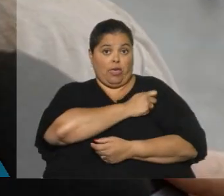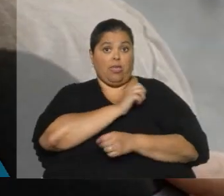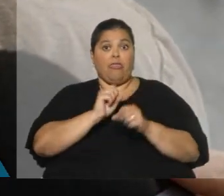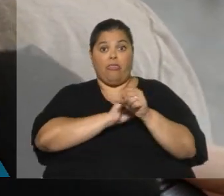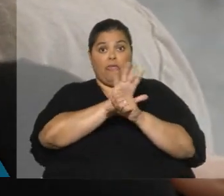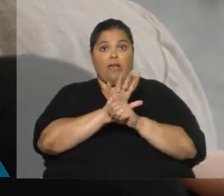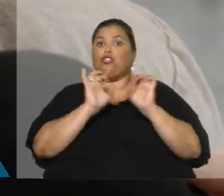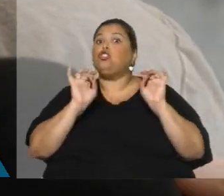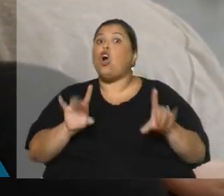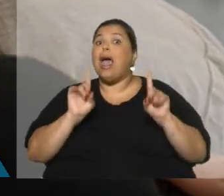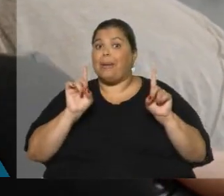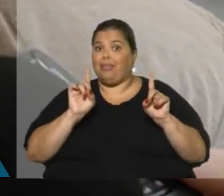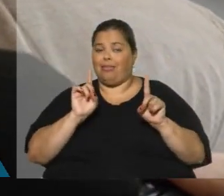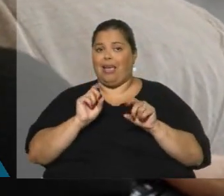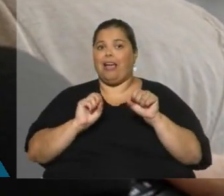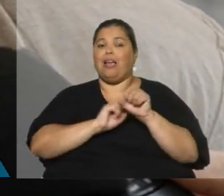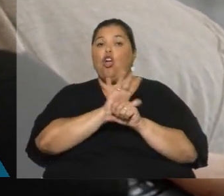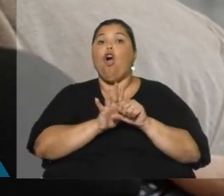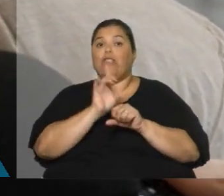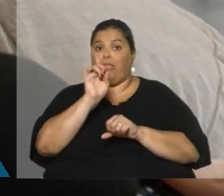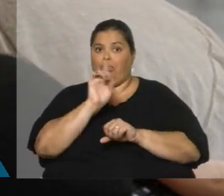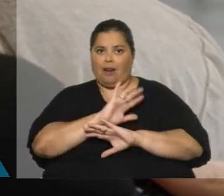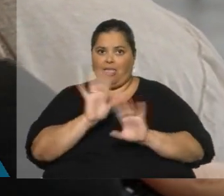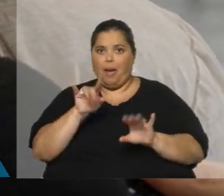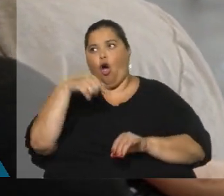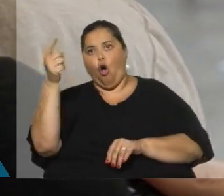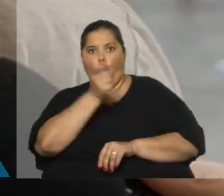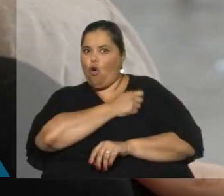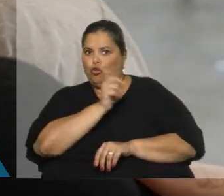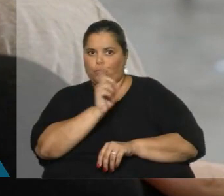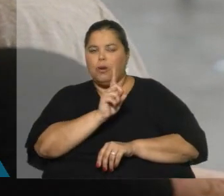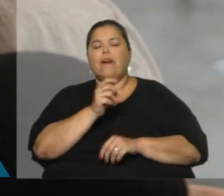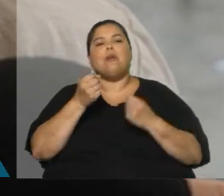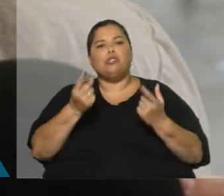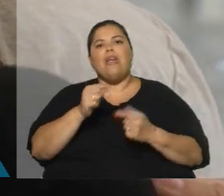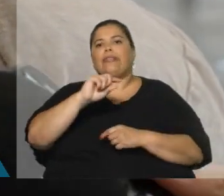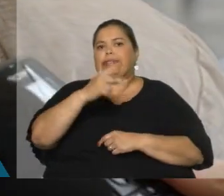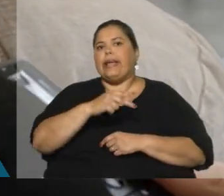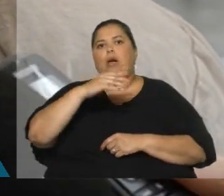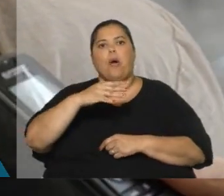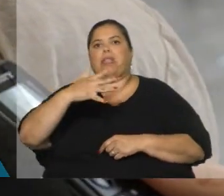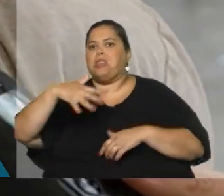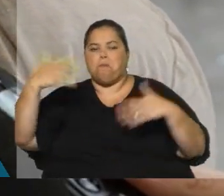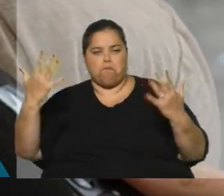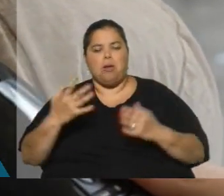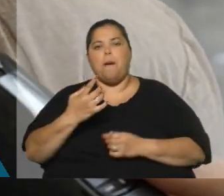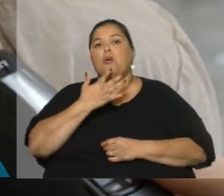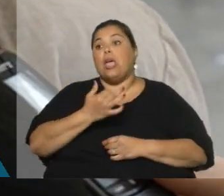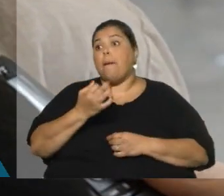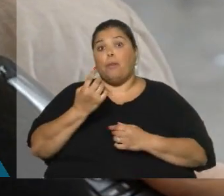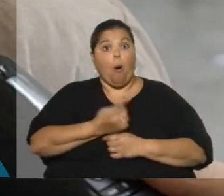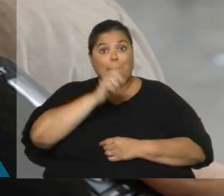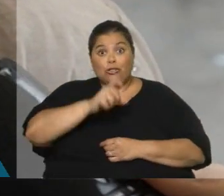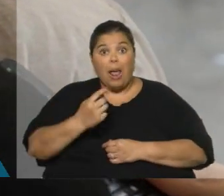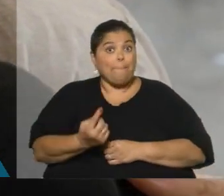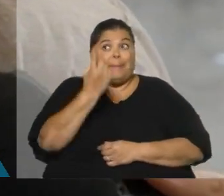Para COVID, eso es importante. Vamos a estar dando todas las dosis, o sea que si hay una persona que necesita tanto empezar el